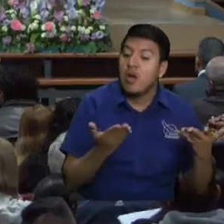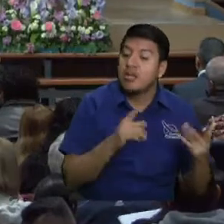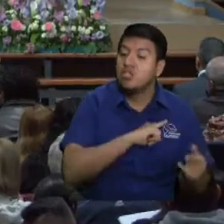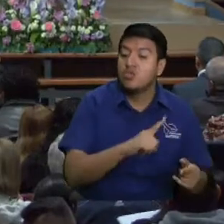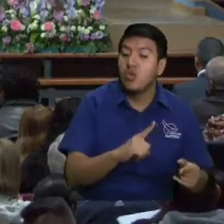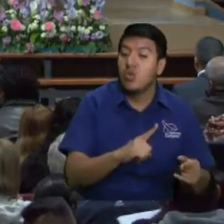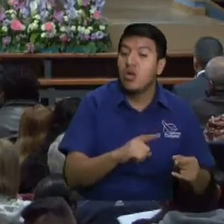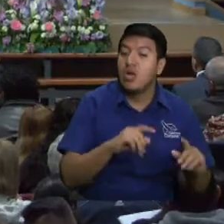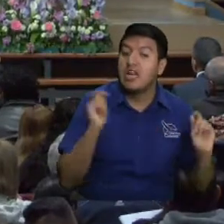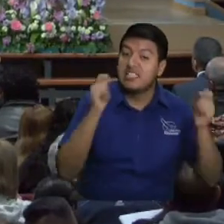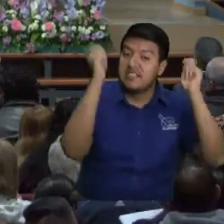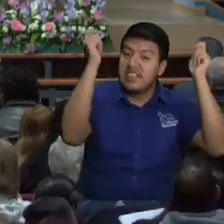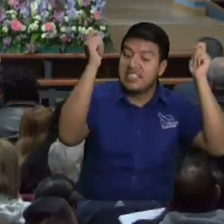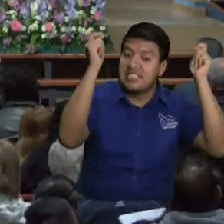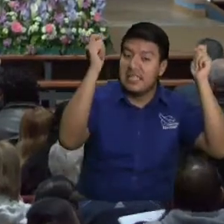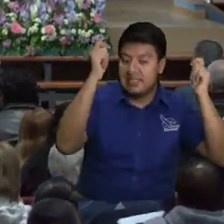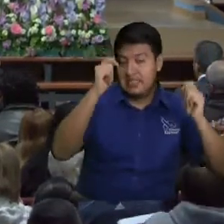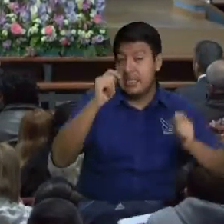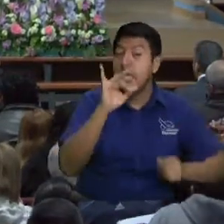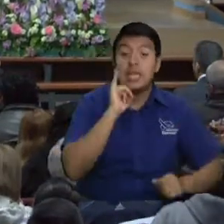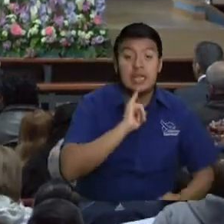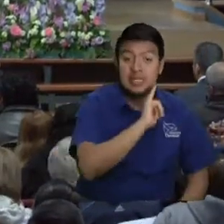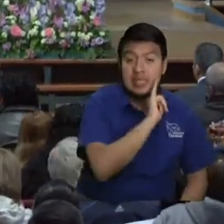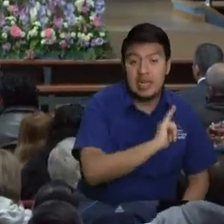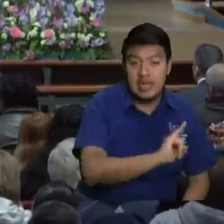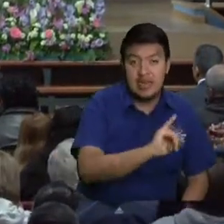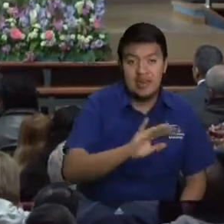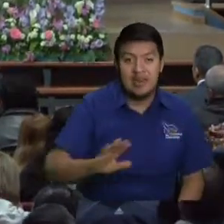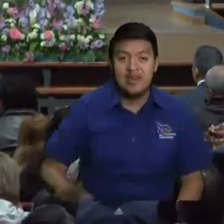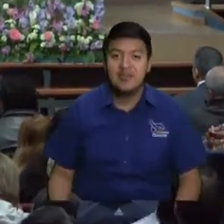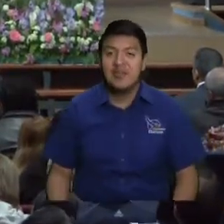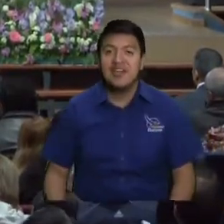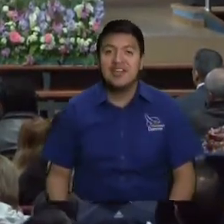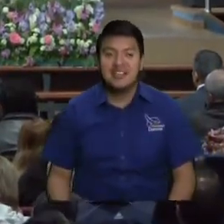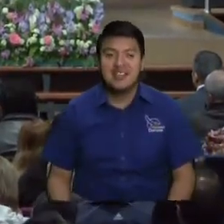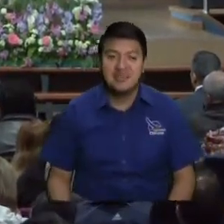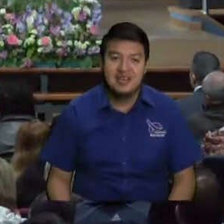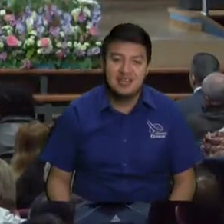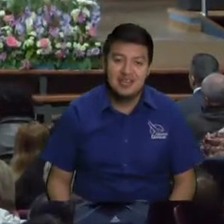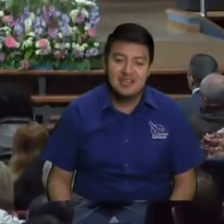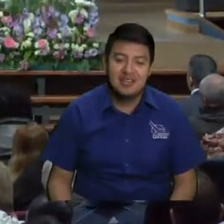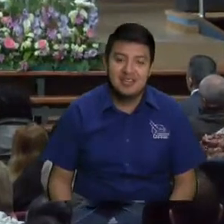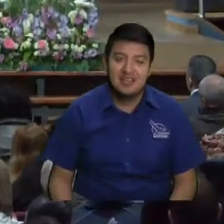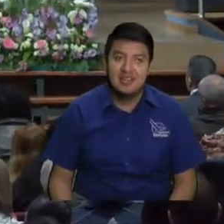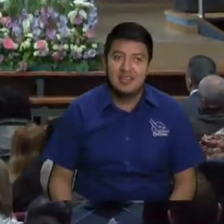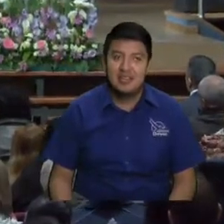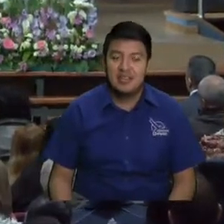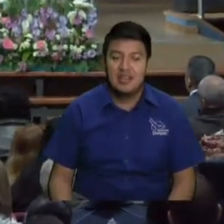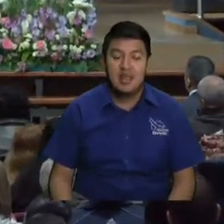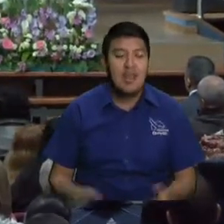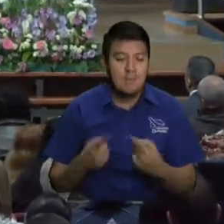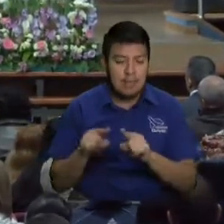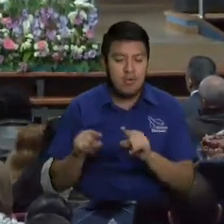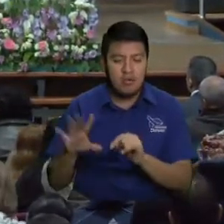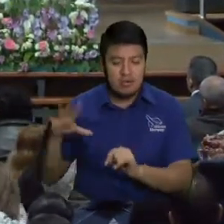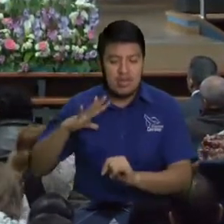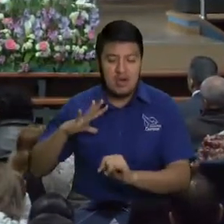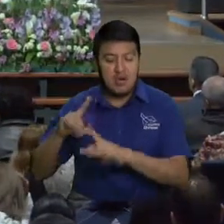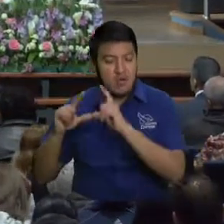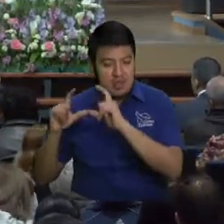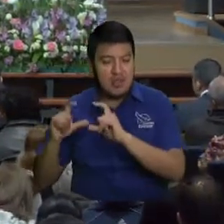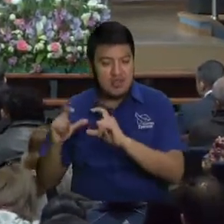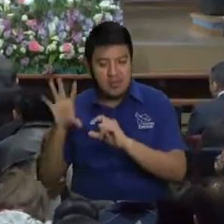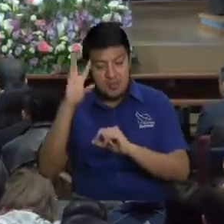ortodoxos. No nos podemos meter en la mera colonia, pero sí en la calle en donde empieza esa colonia, por decirlo así, ¿verdad? En